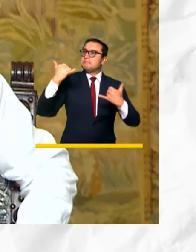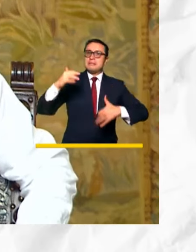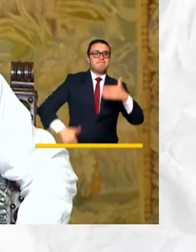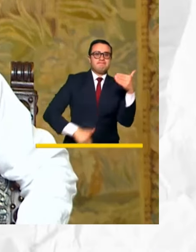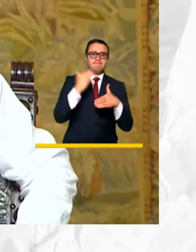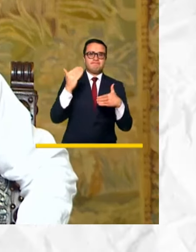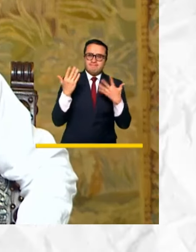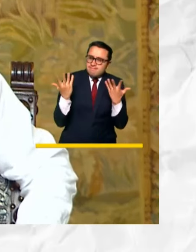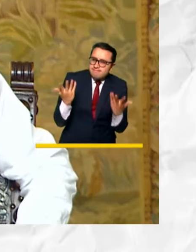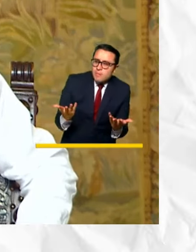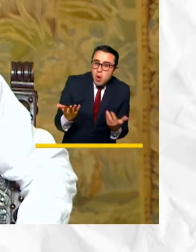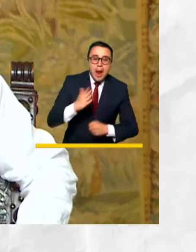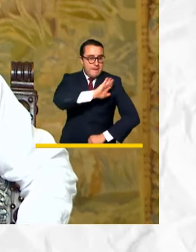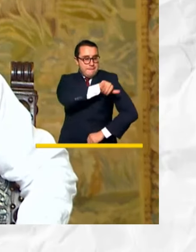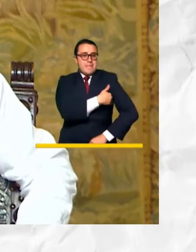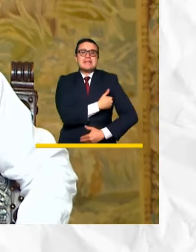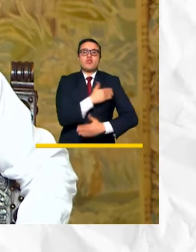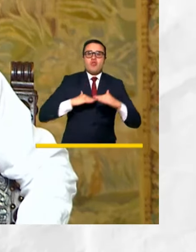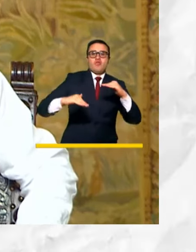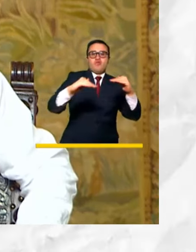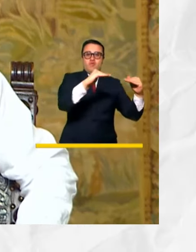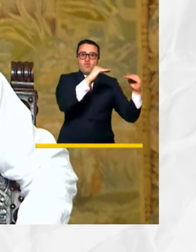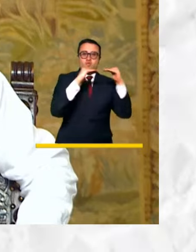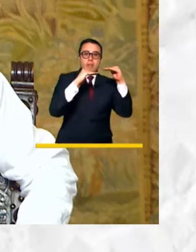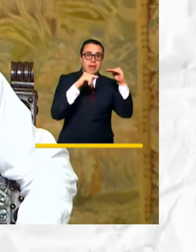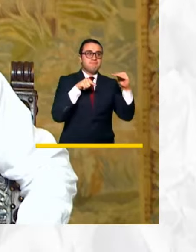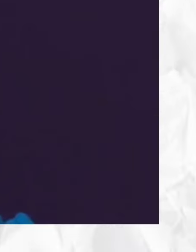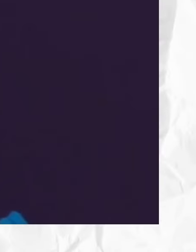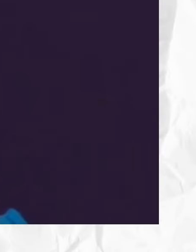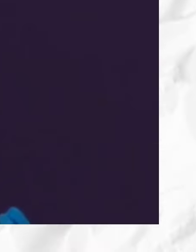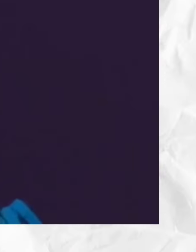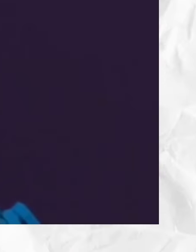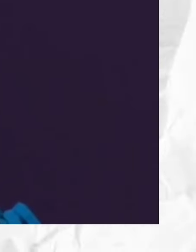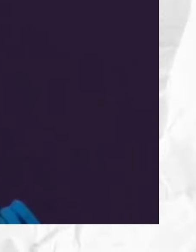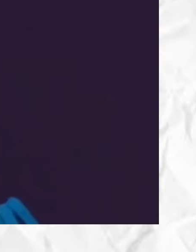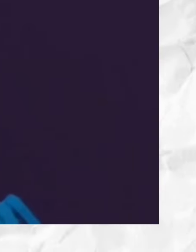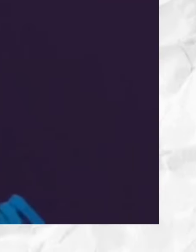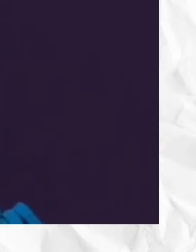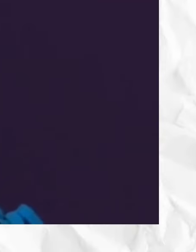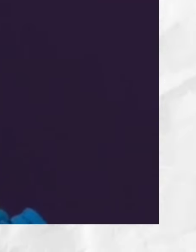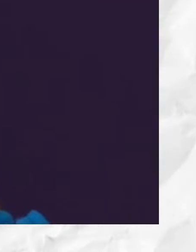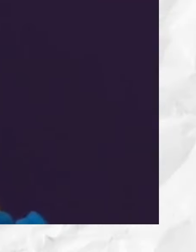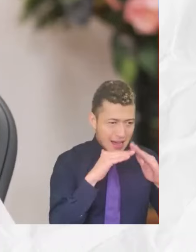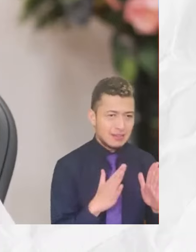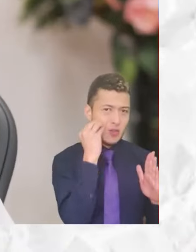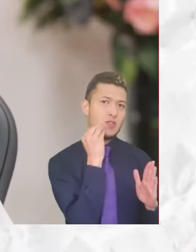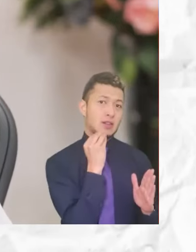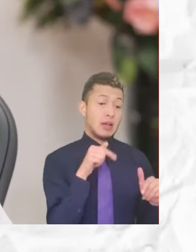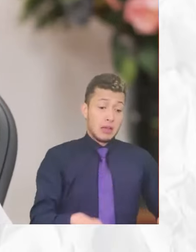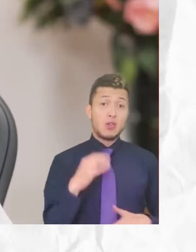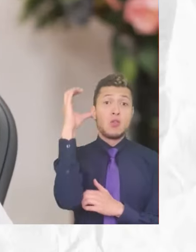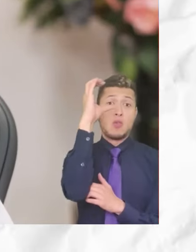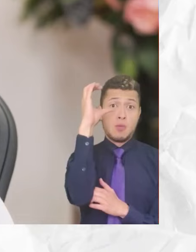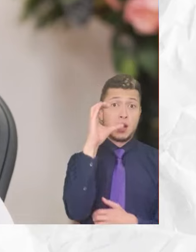Bono pensional o a una pensión asim mismo se refirió al trabajo que viene realizando la vicepresidenta Francia el